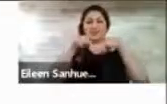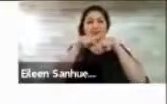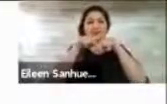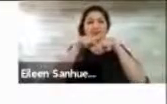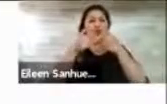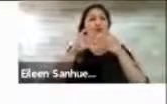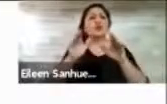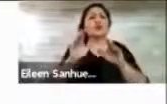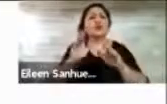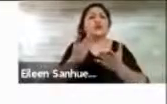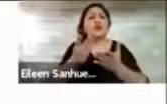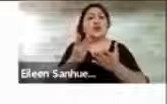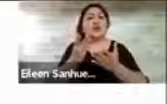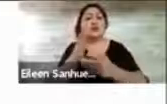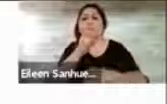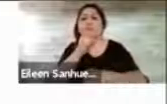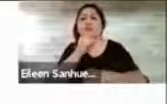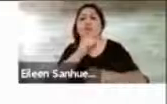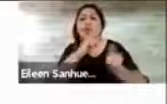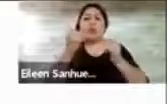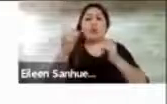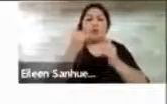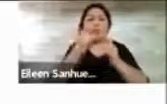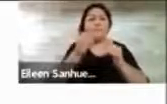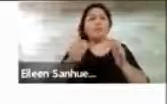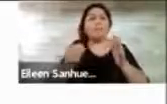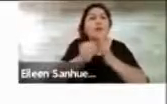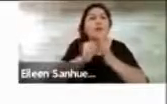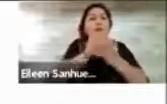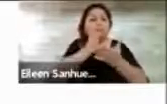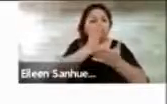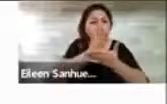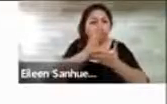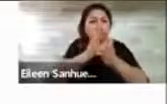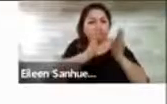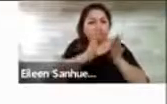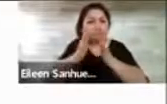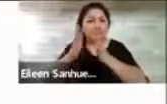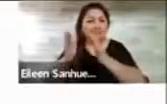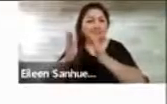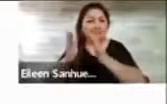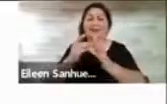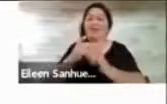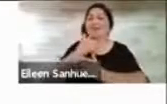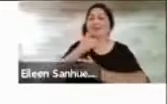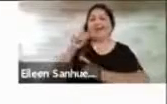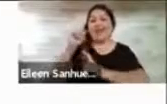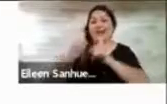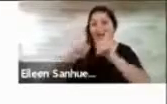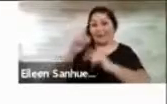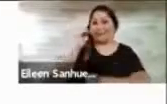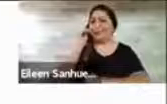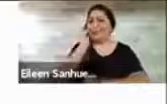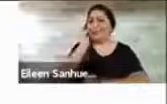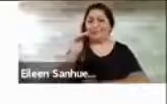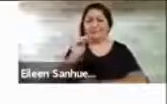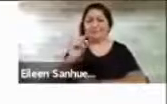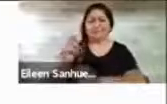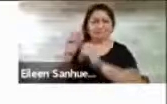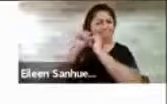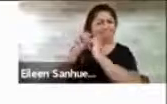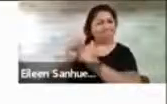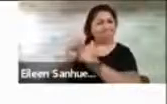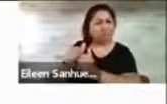sean como más estructurados, más lineales? Es porque los niños de repente son tan secos, como tan inteligentes, que cuando son